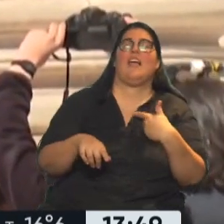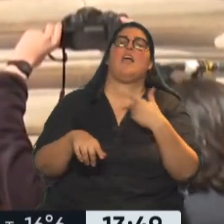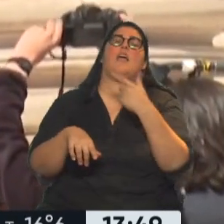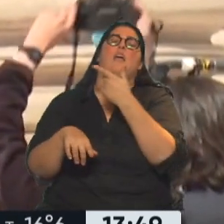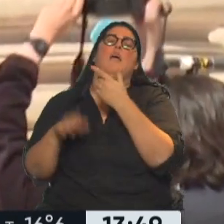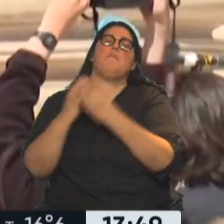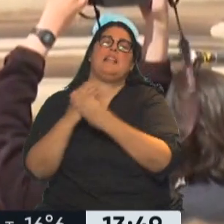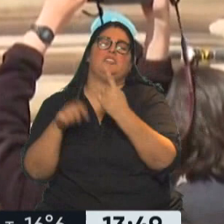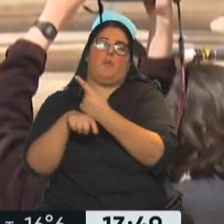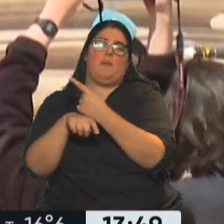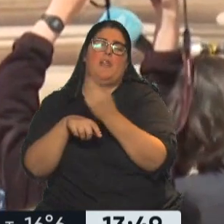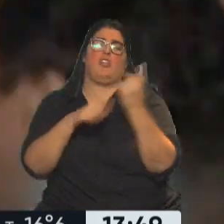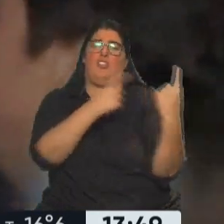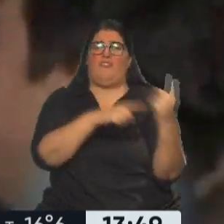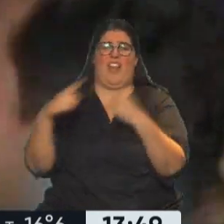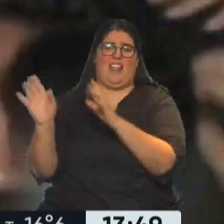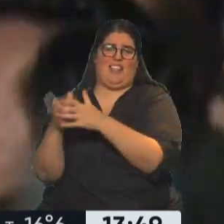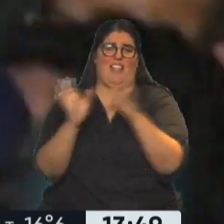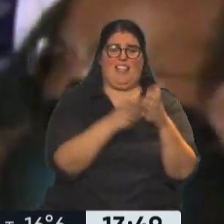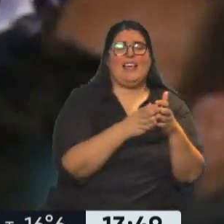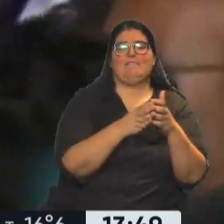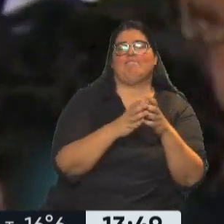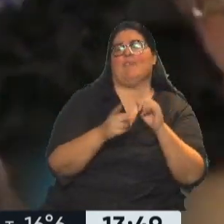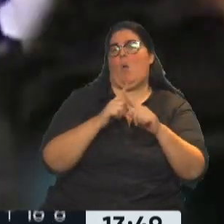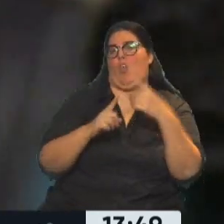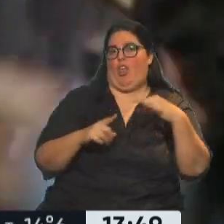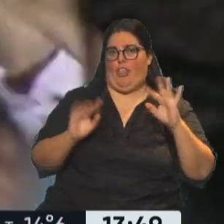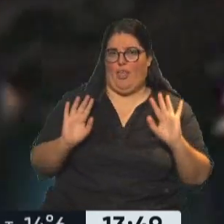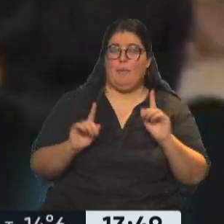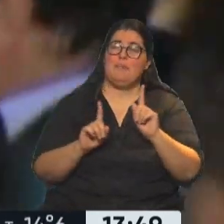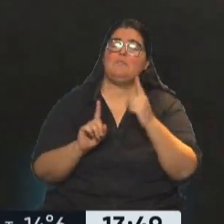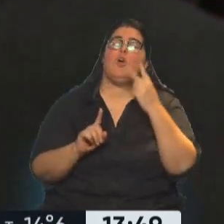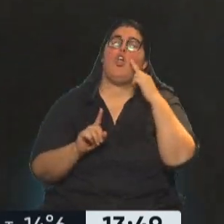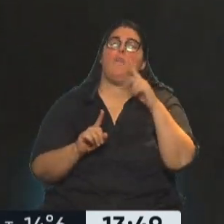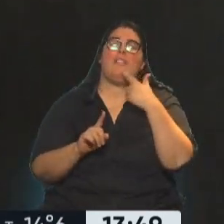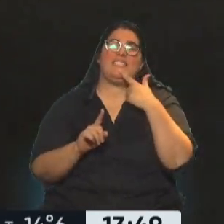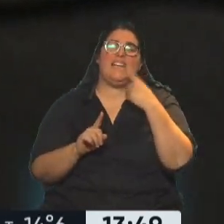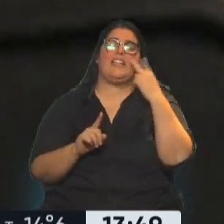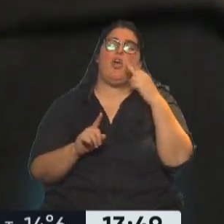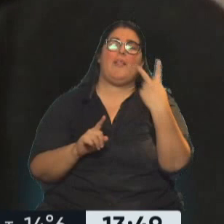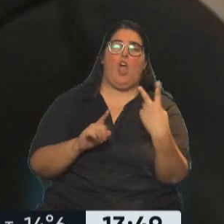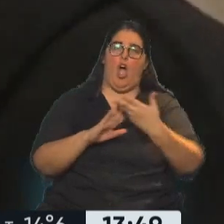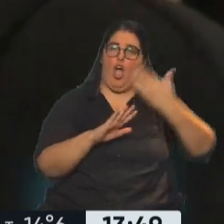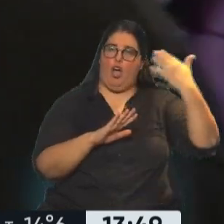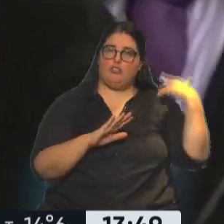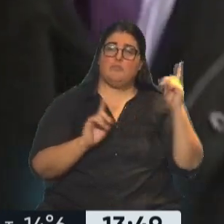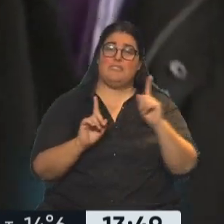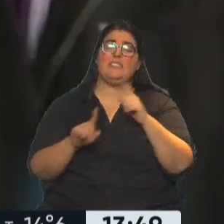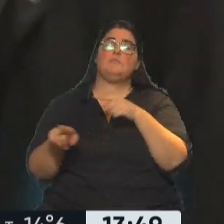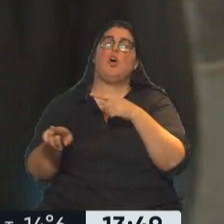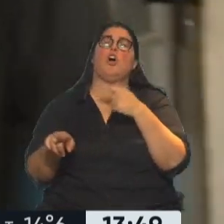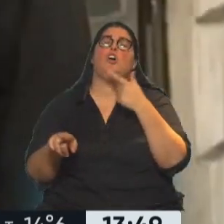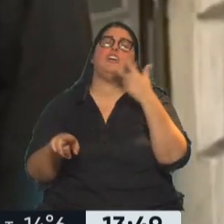pertenecen a distintas fuerzas políticas, tal como ocurrió entre 1997 y 2002, cuando el mandatario conservador Jacques